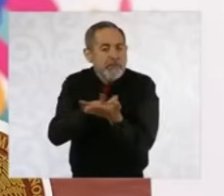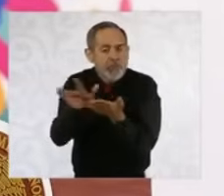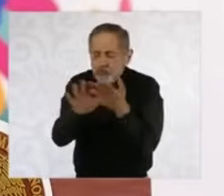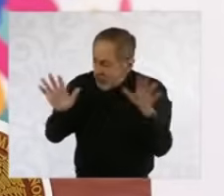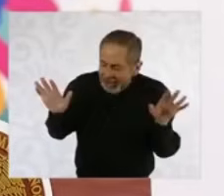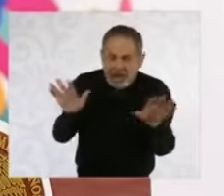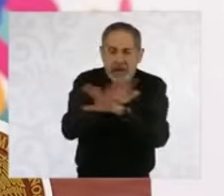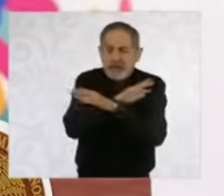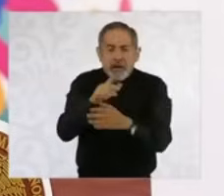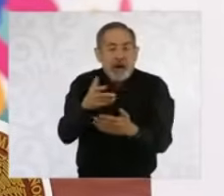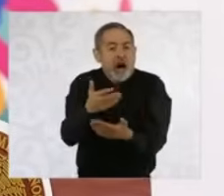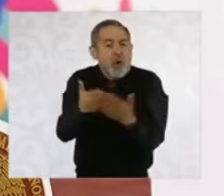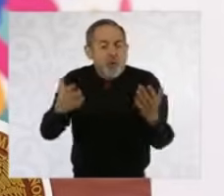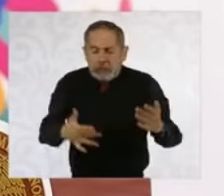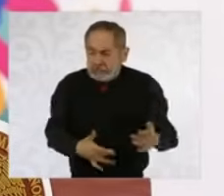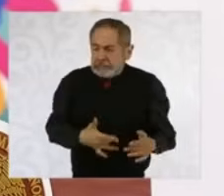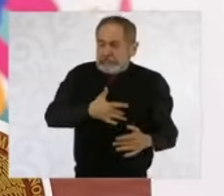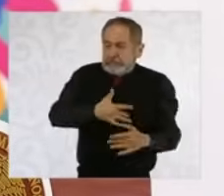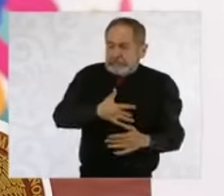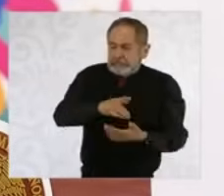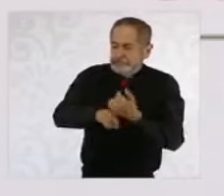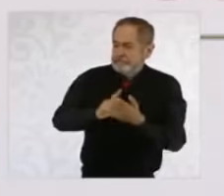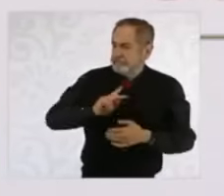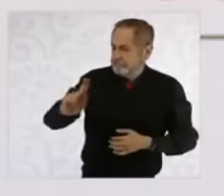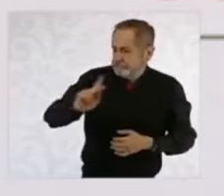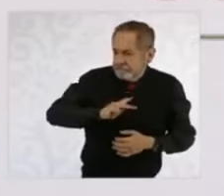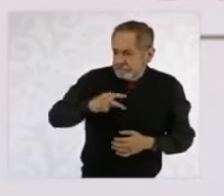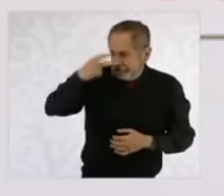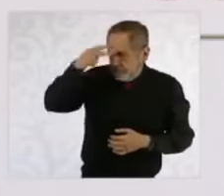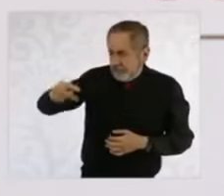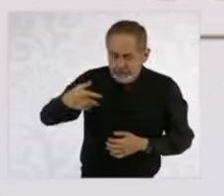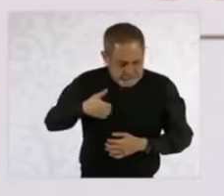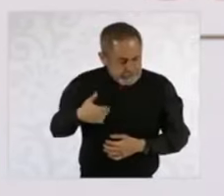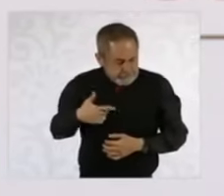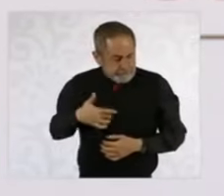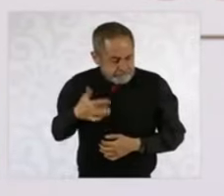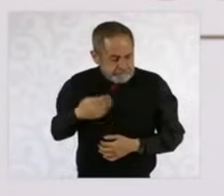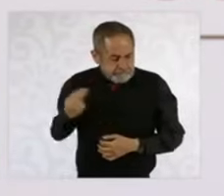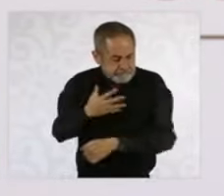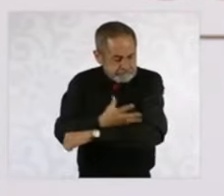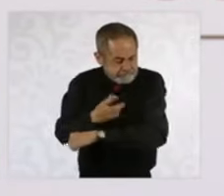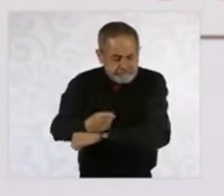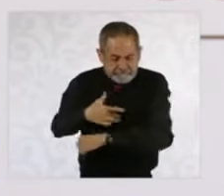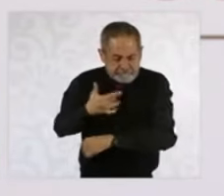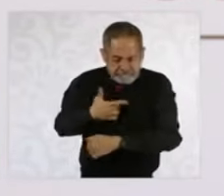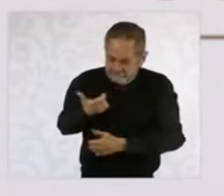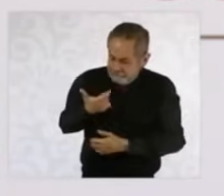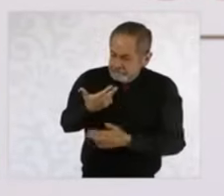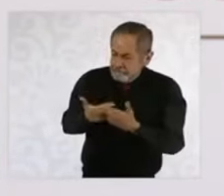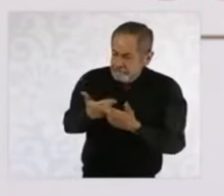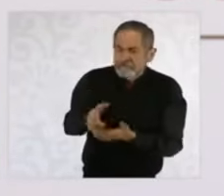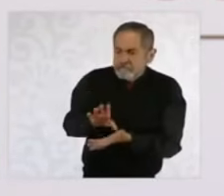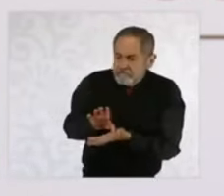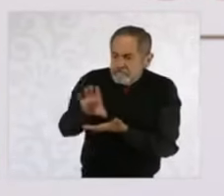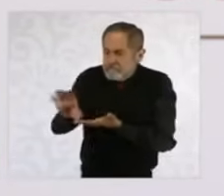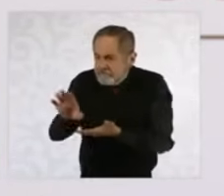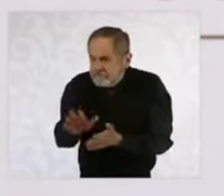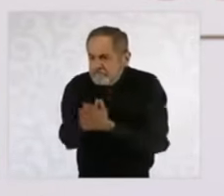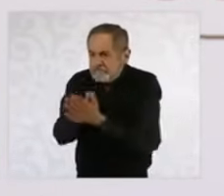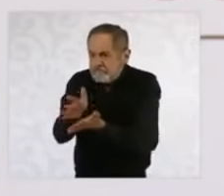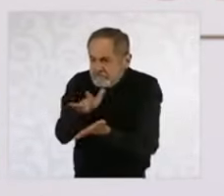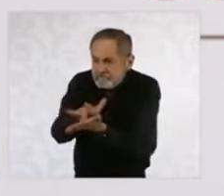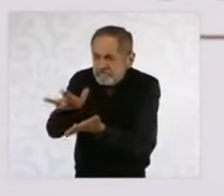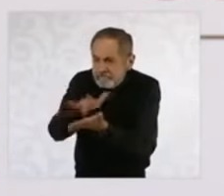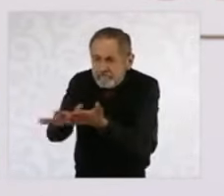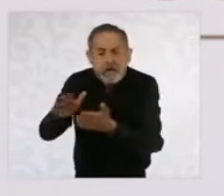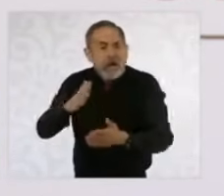modelo del humanismo mexicano y de la economía moral, que se basa fundamentalmente en la reivindicación de nuestra